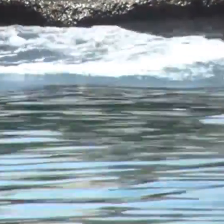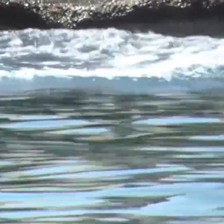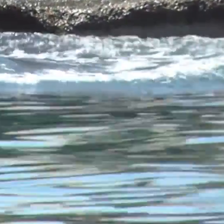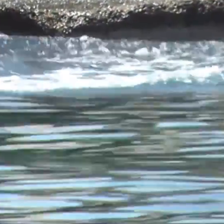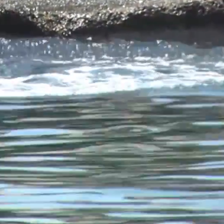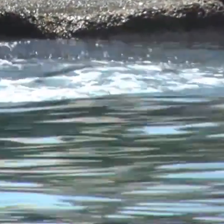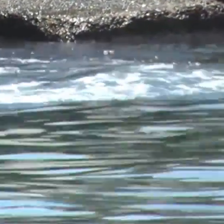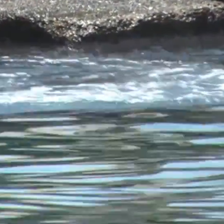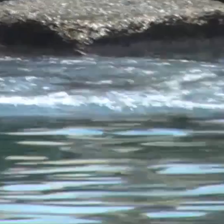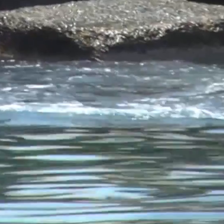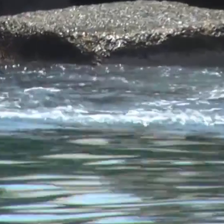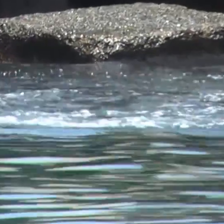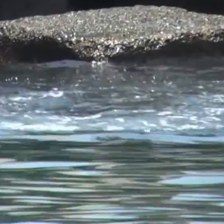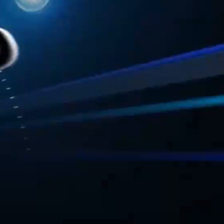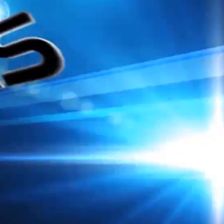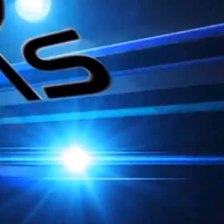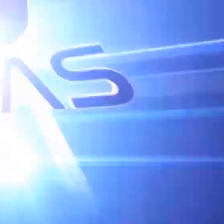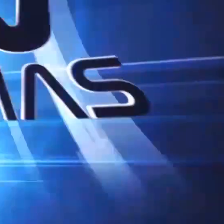Gracias.